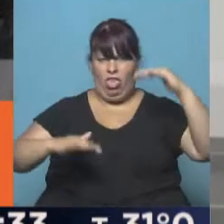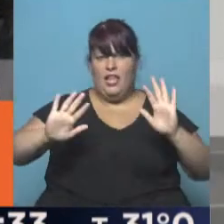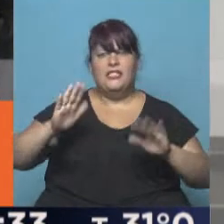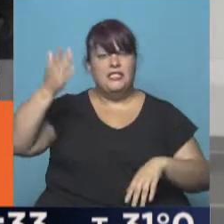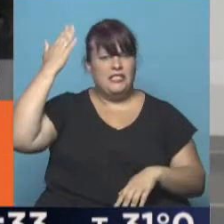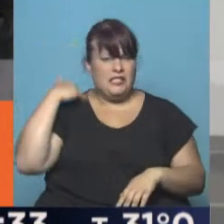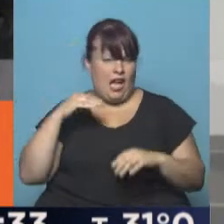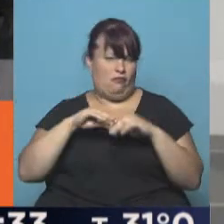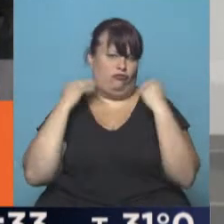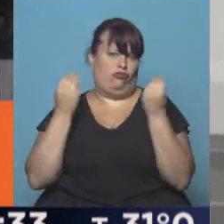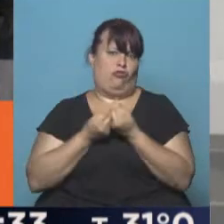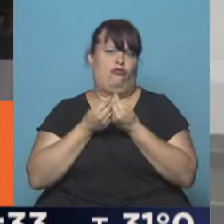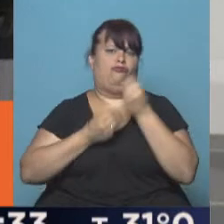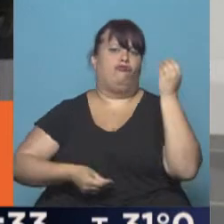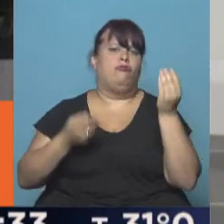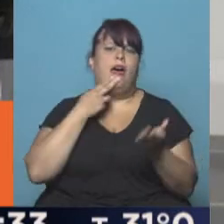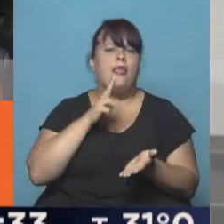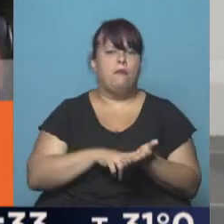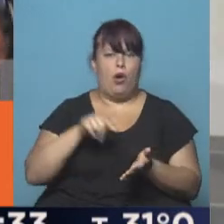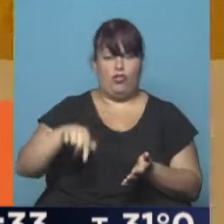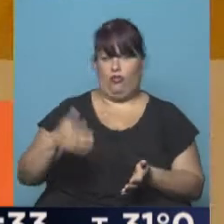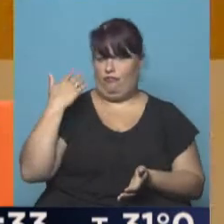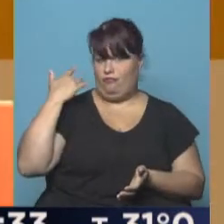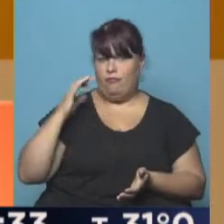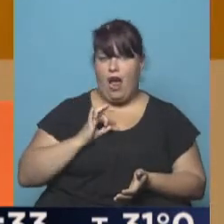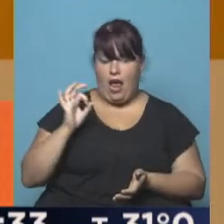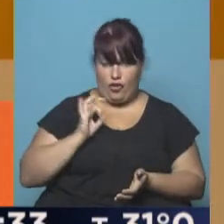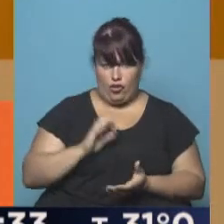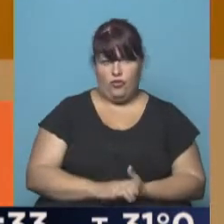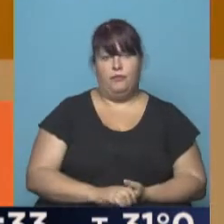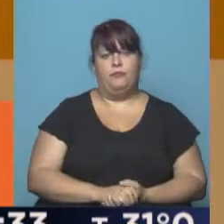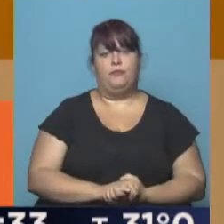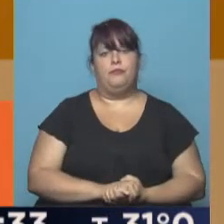fueron acumulando sobre este impuesto en los últimos años.